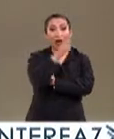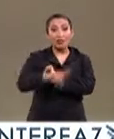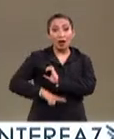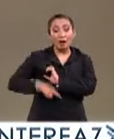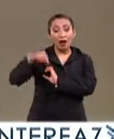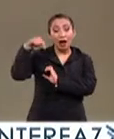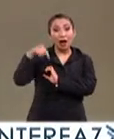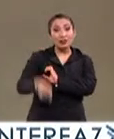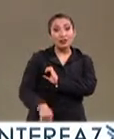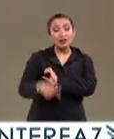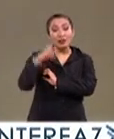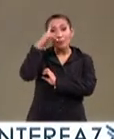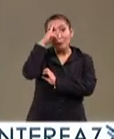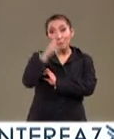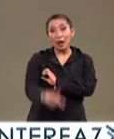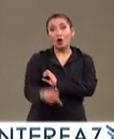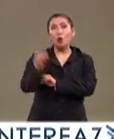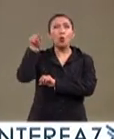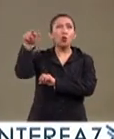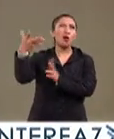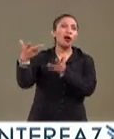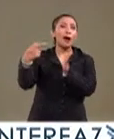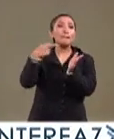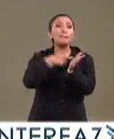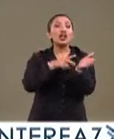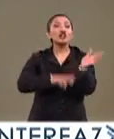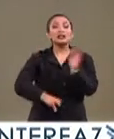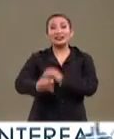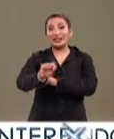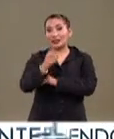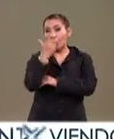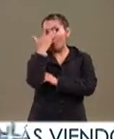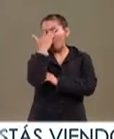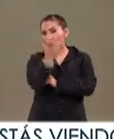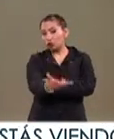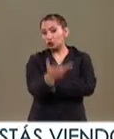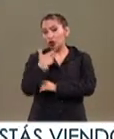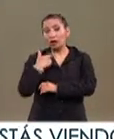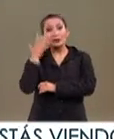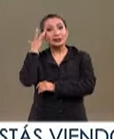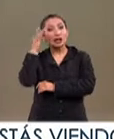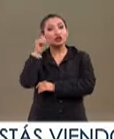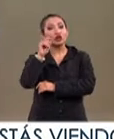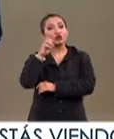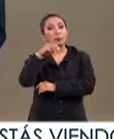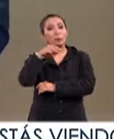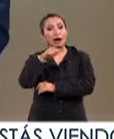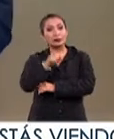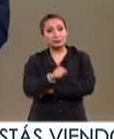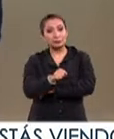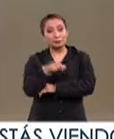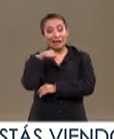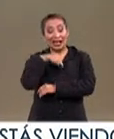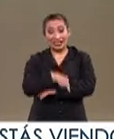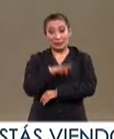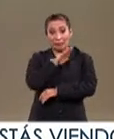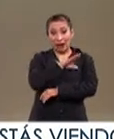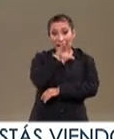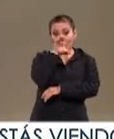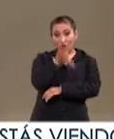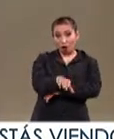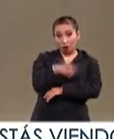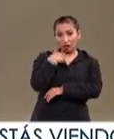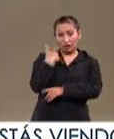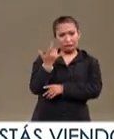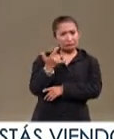pública en el país, allá en 1878 en Santo Tomás. Aquí en Baja California tienen